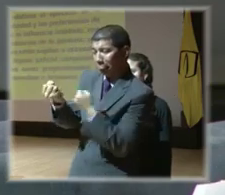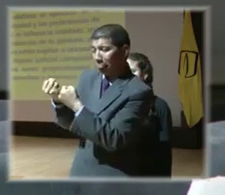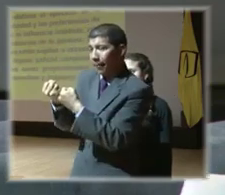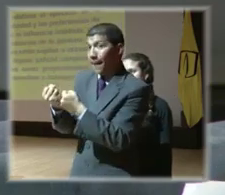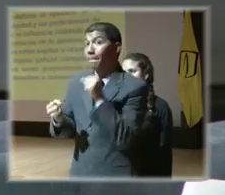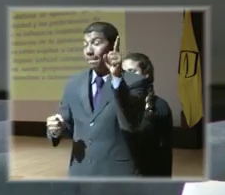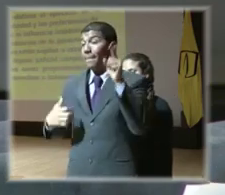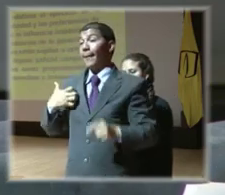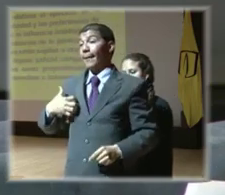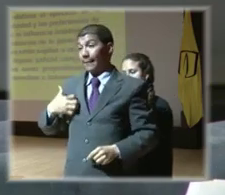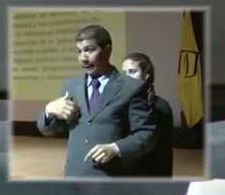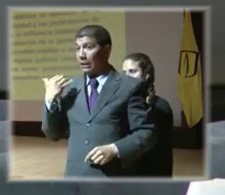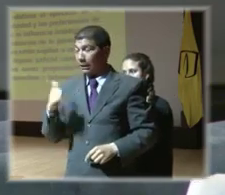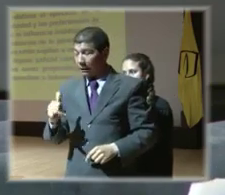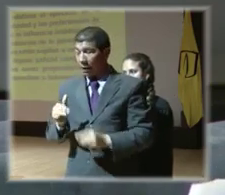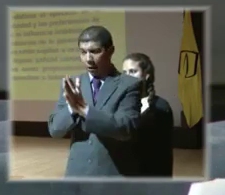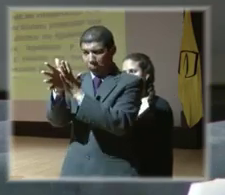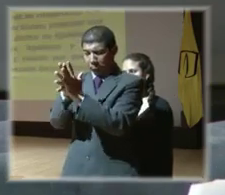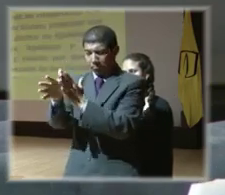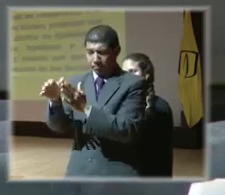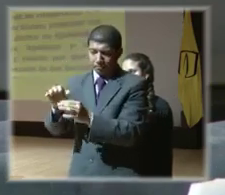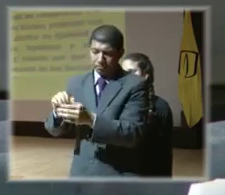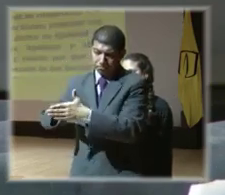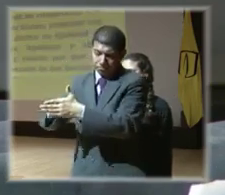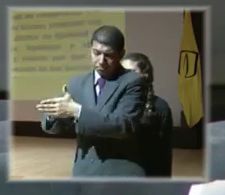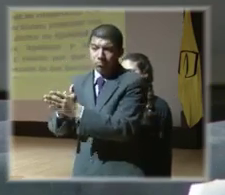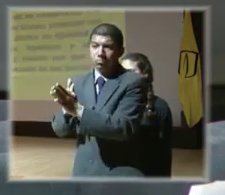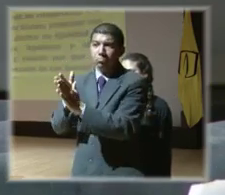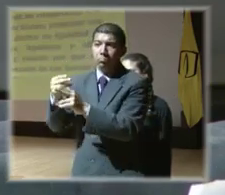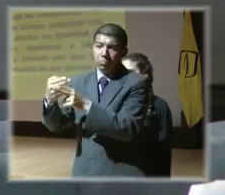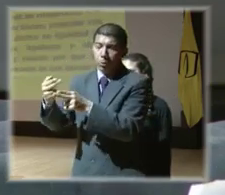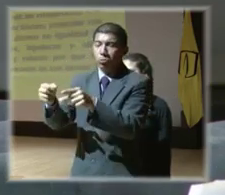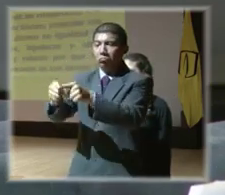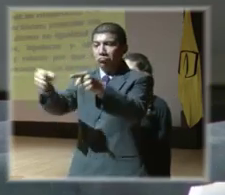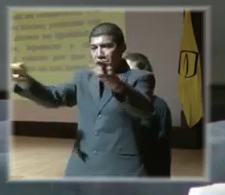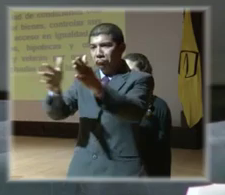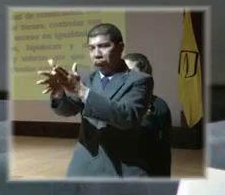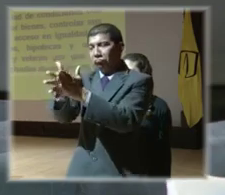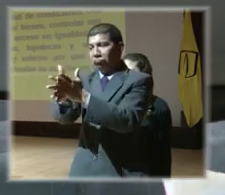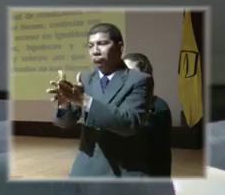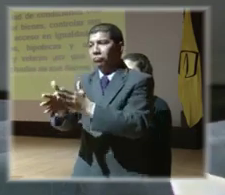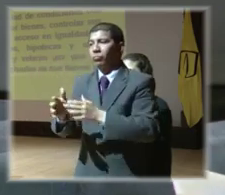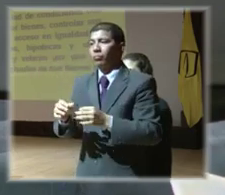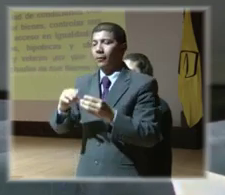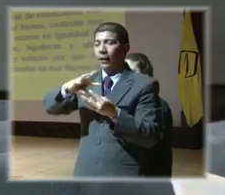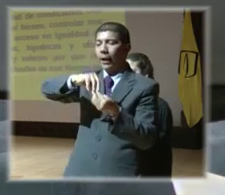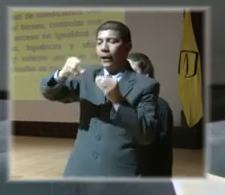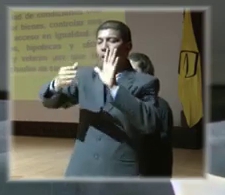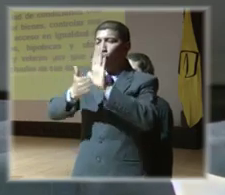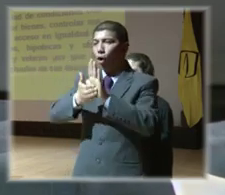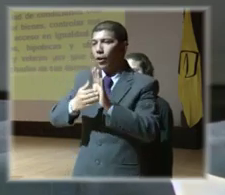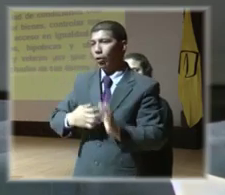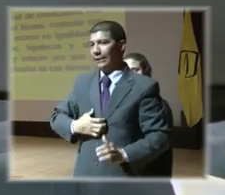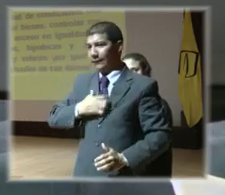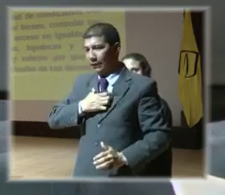en Argentina, ya luego se hablará de eso, tanto de algunas cuestiones positivas de la reforma del Código Civil como de sentencias que